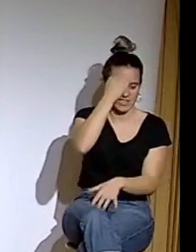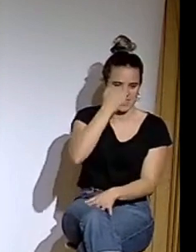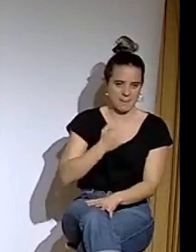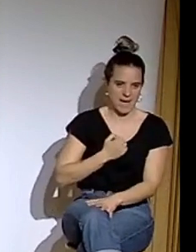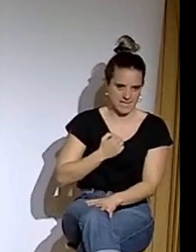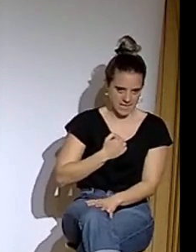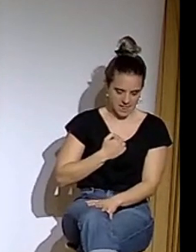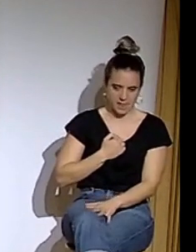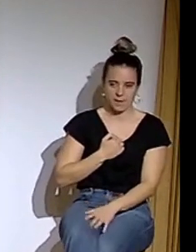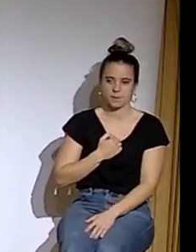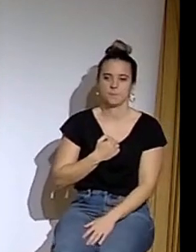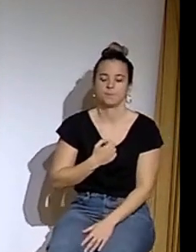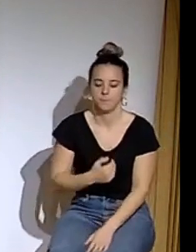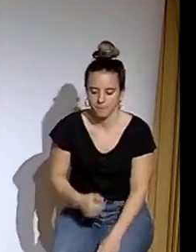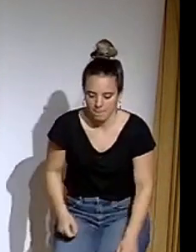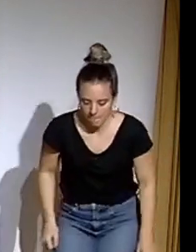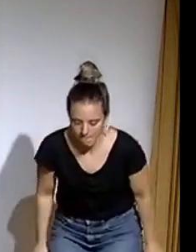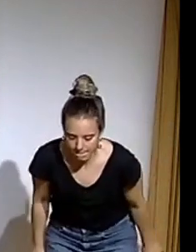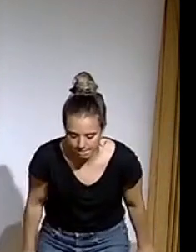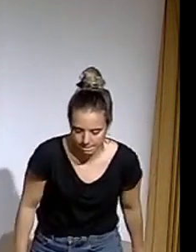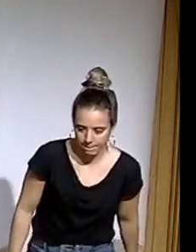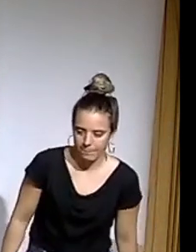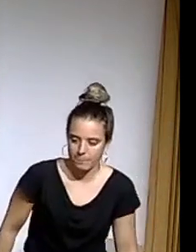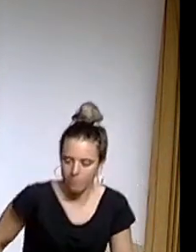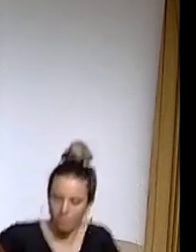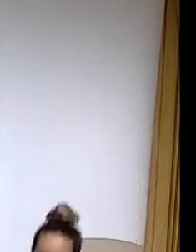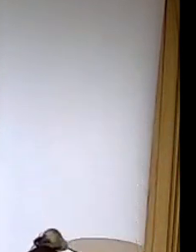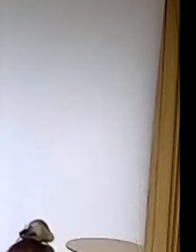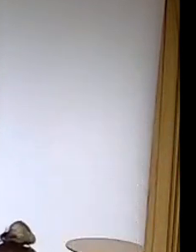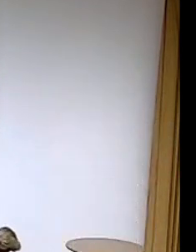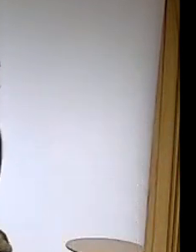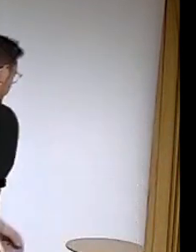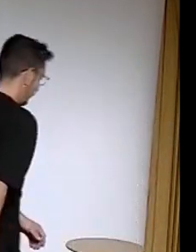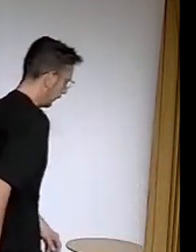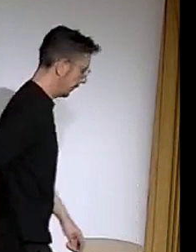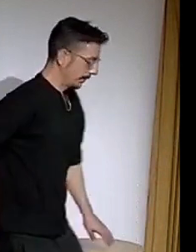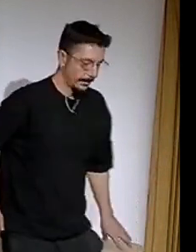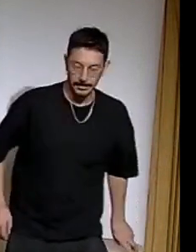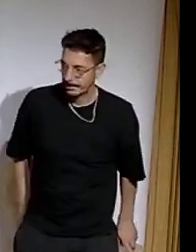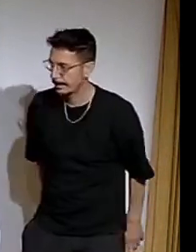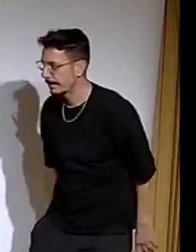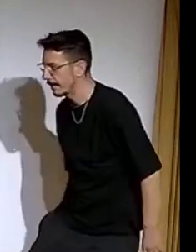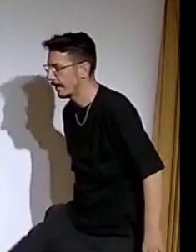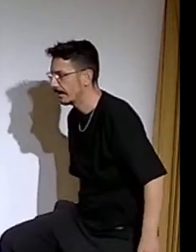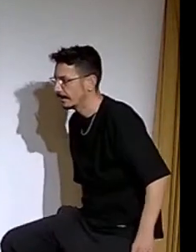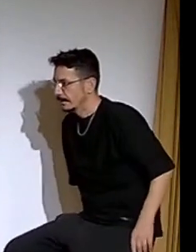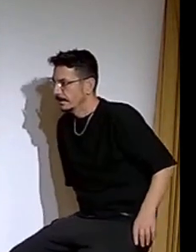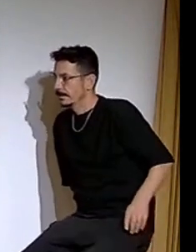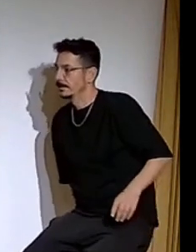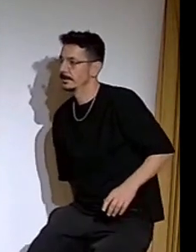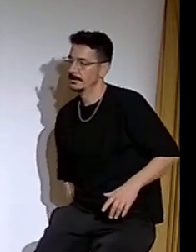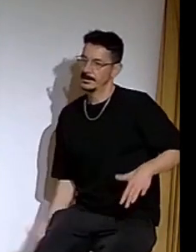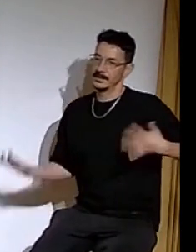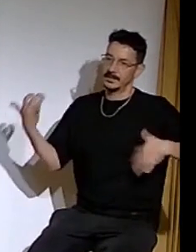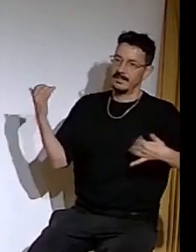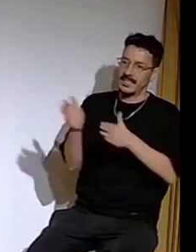y con cánticos y las compañeras de Sevilla lo hicieron también en un momento de